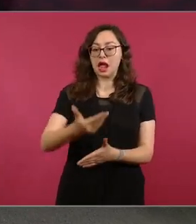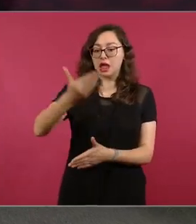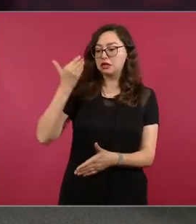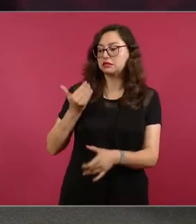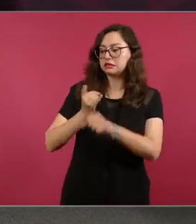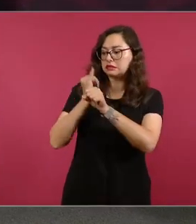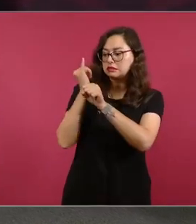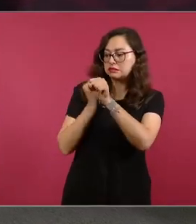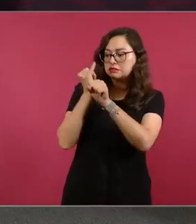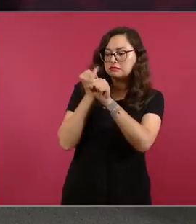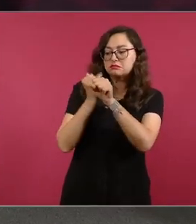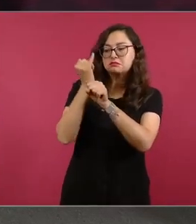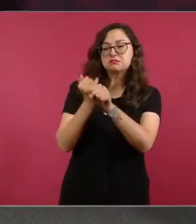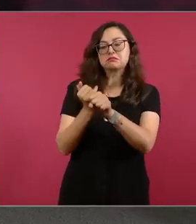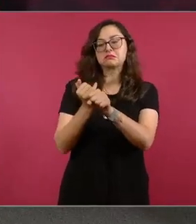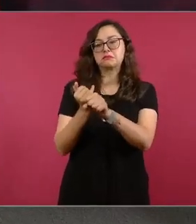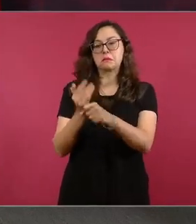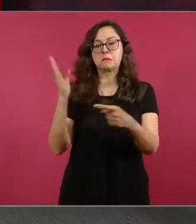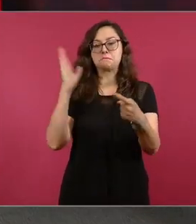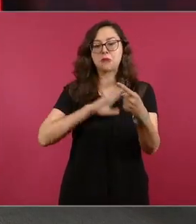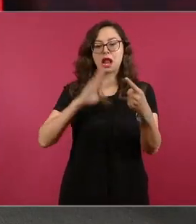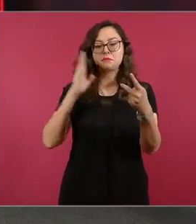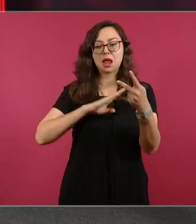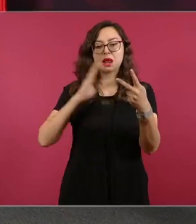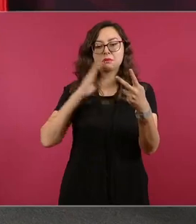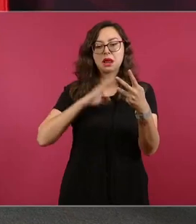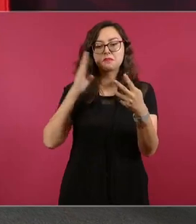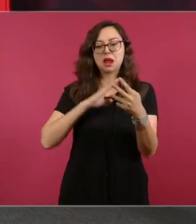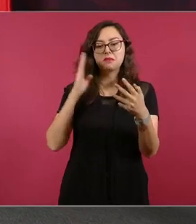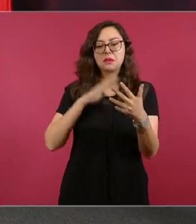pero es cierto,